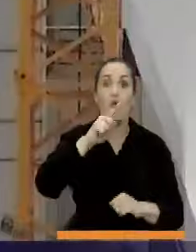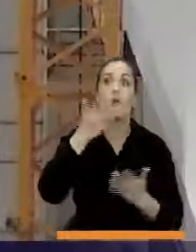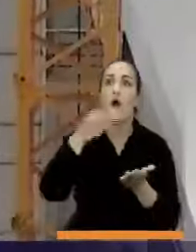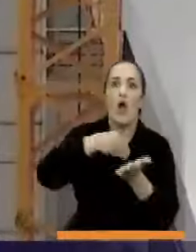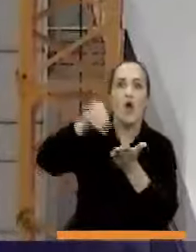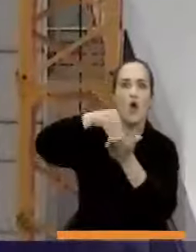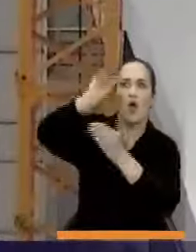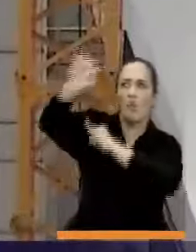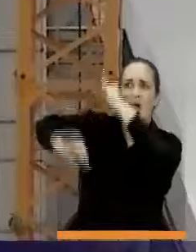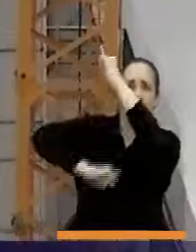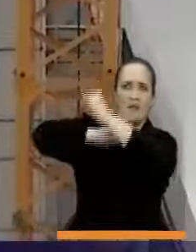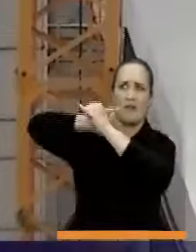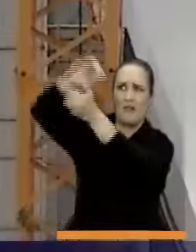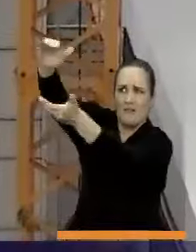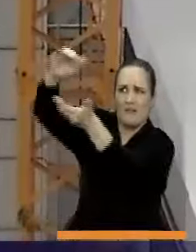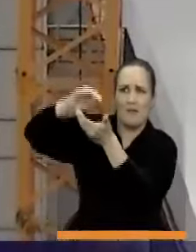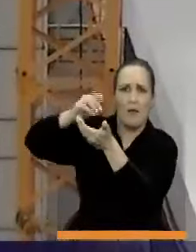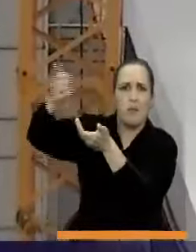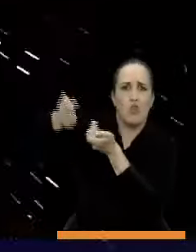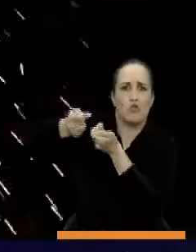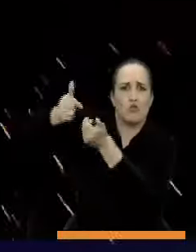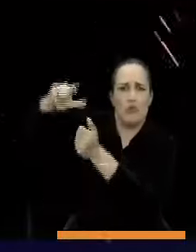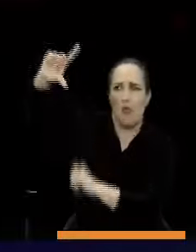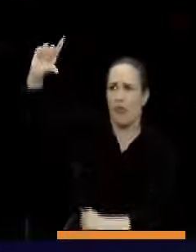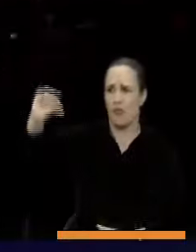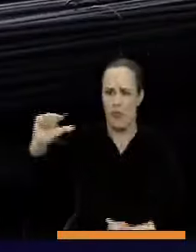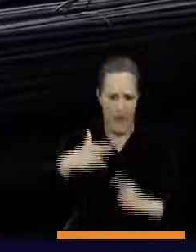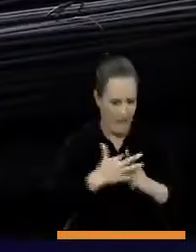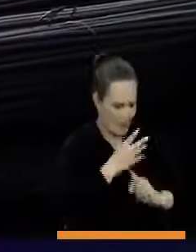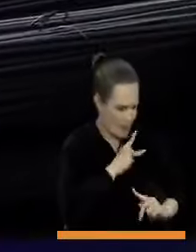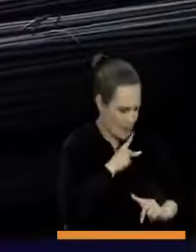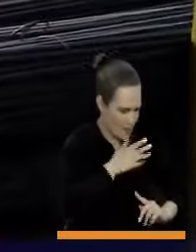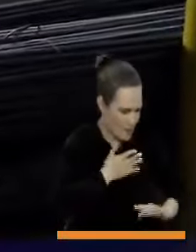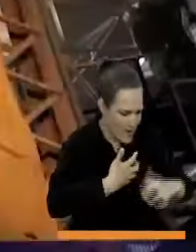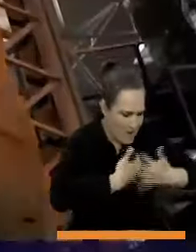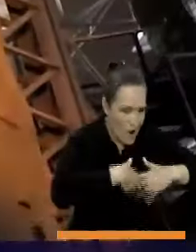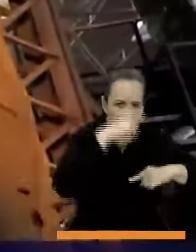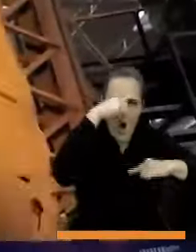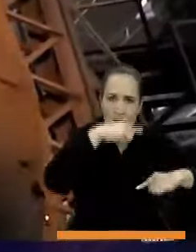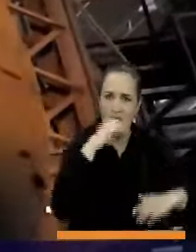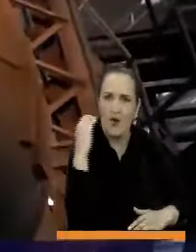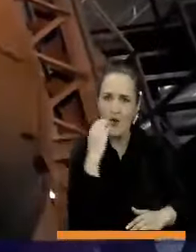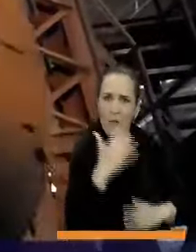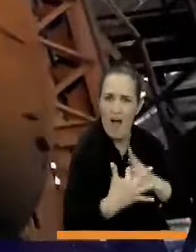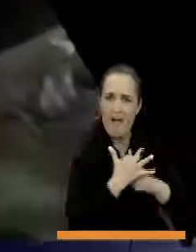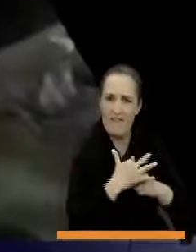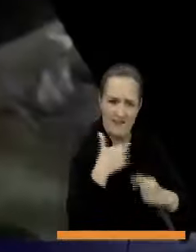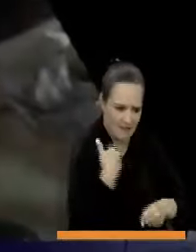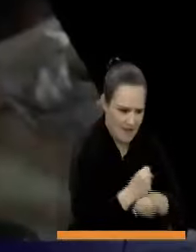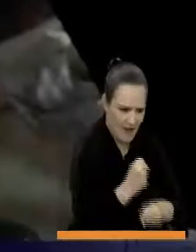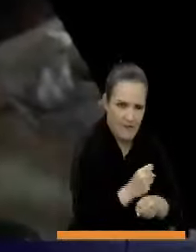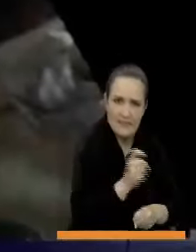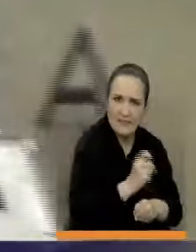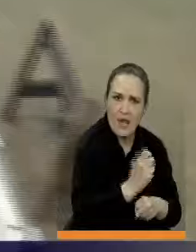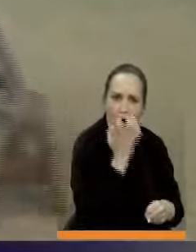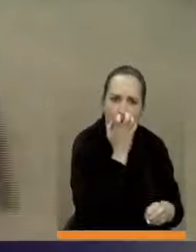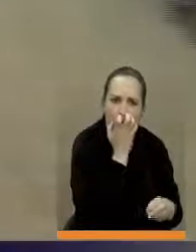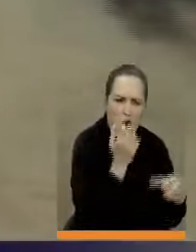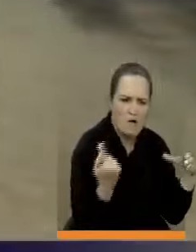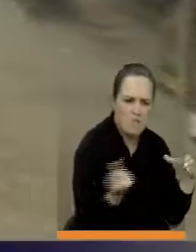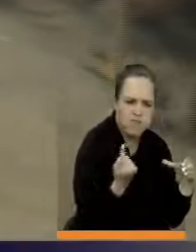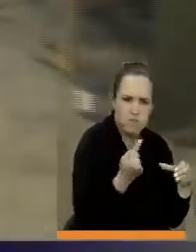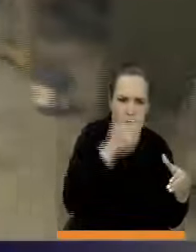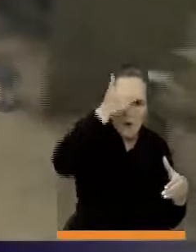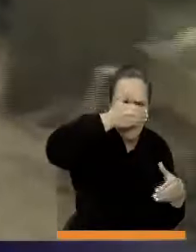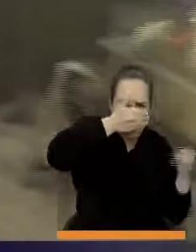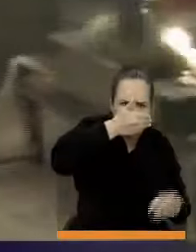de acero que vienen con subsidios, lo cual está afectando directamente a las empresas colombianas. Se acordó que el sector siderúrgico